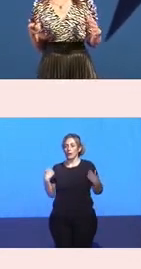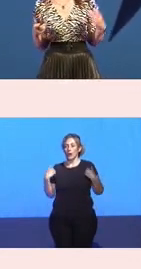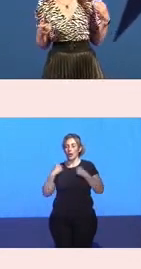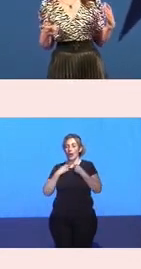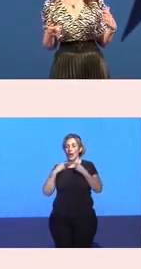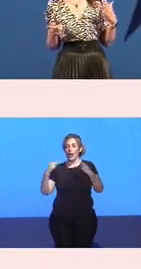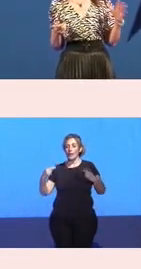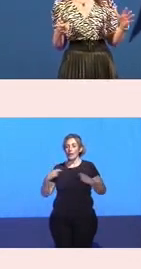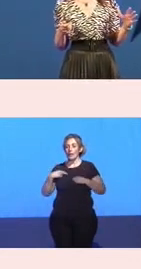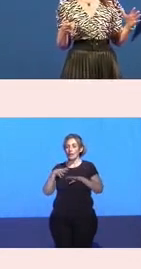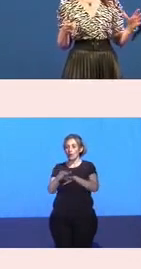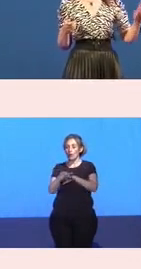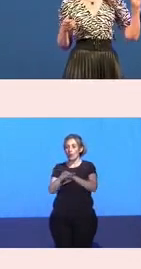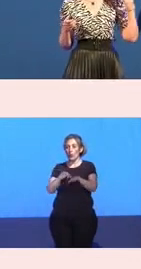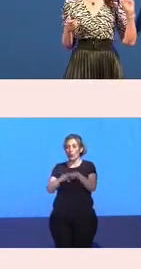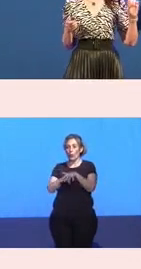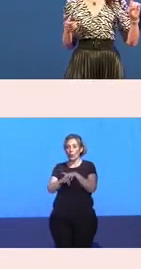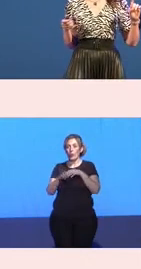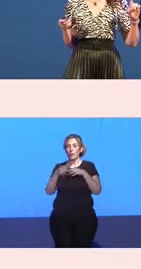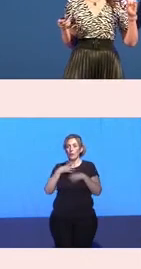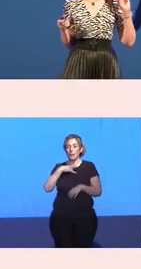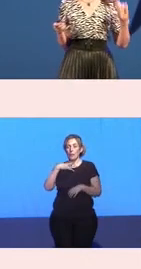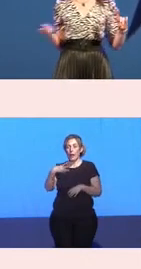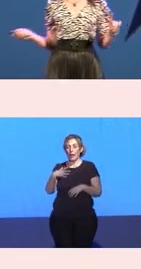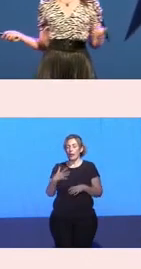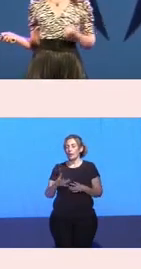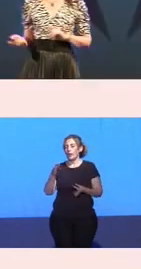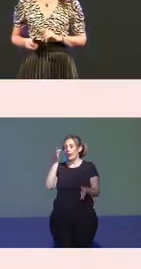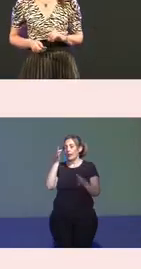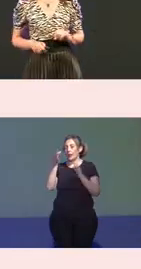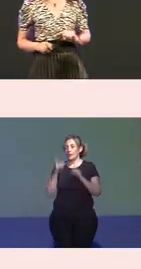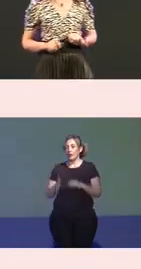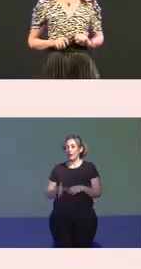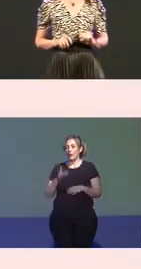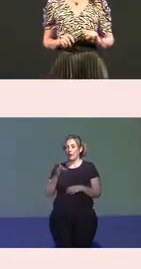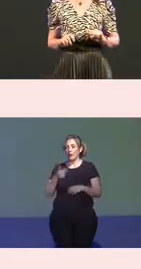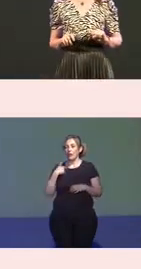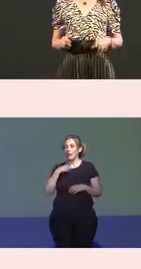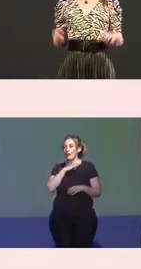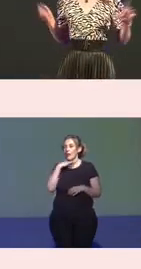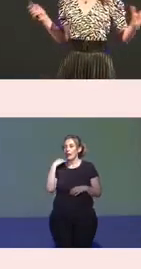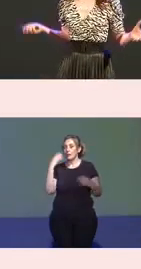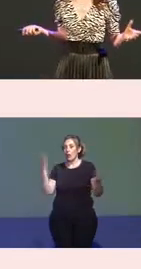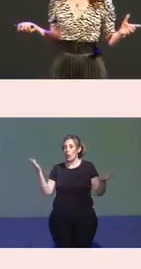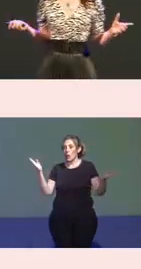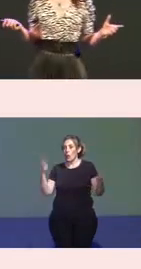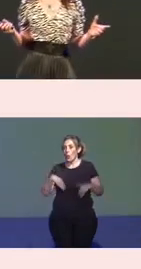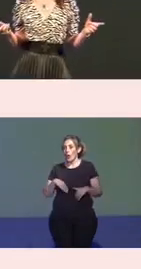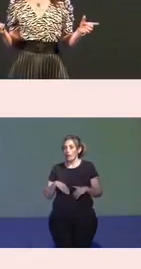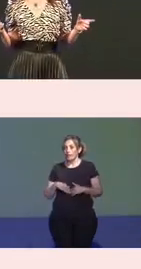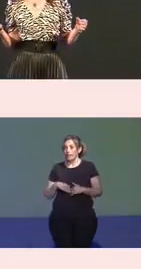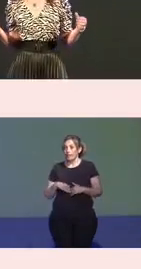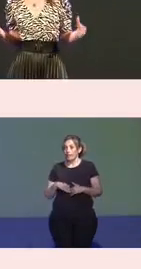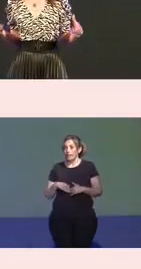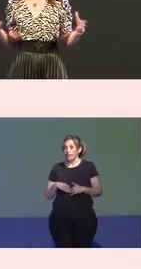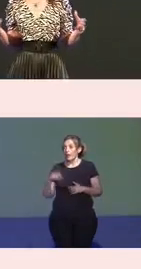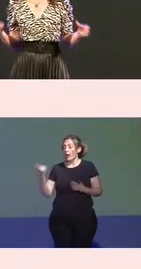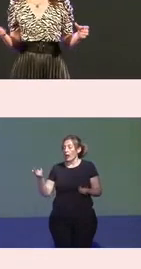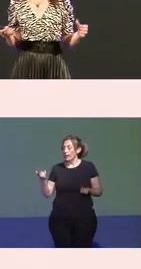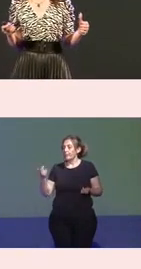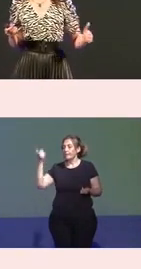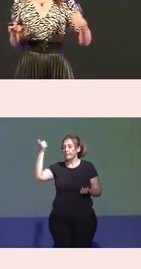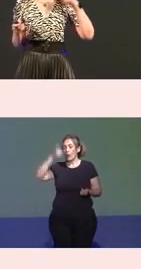llevaba hasta guantes blancos y otro detalle más importante Le faltaba la cabeza ahora a bill bas le tocaba